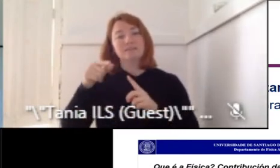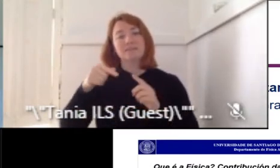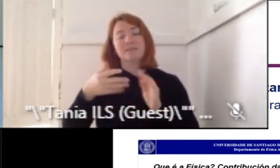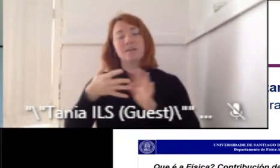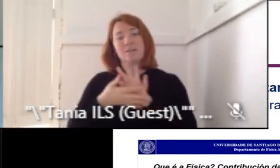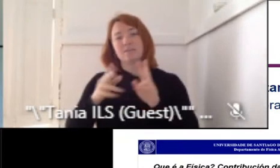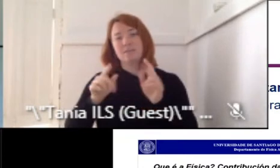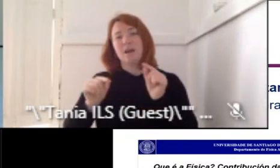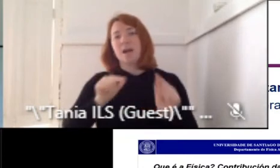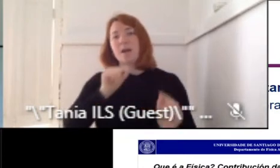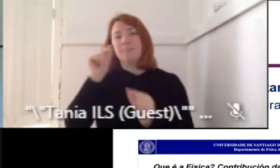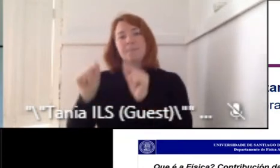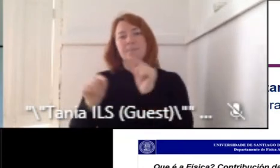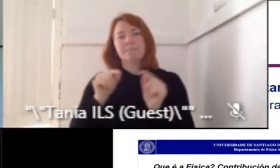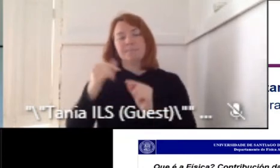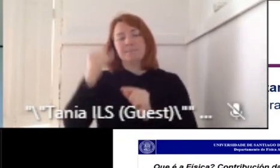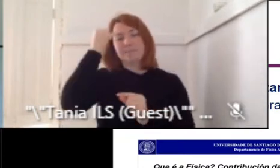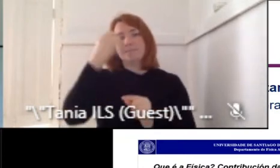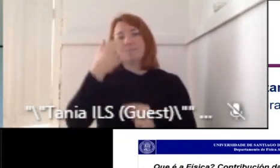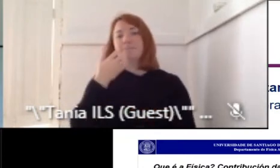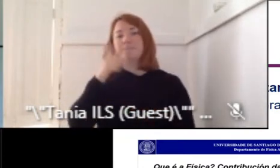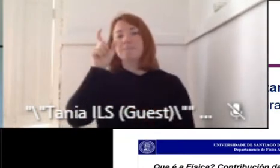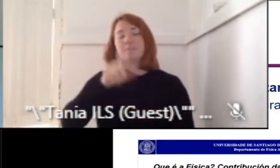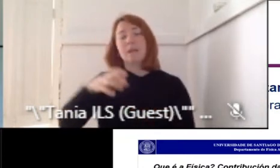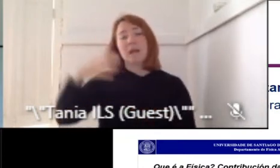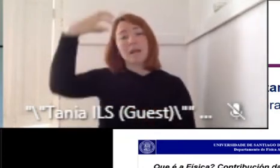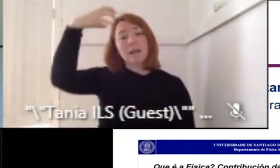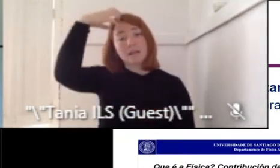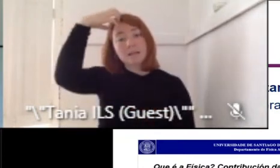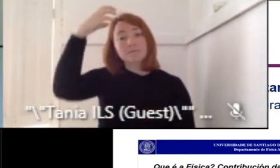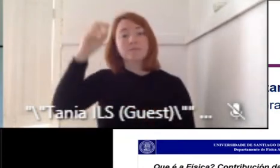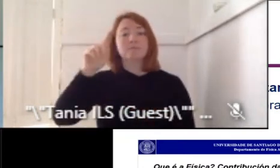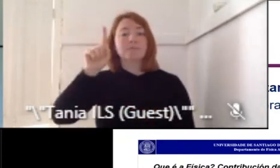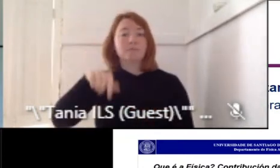ideas de Newton, pues hablo de Émile de Châtelet. Y por cierto,